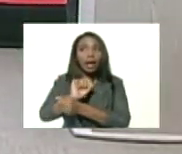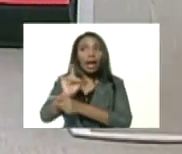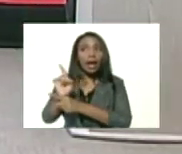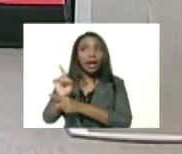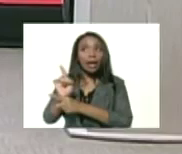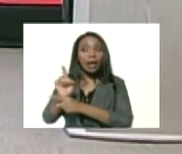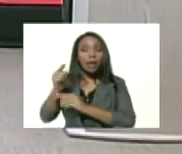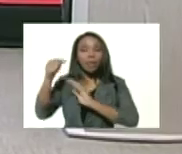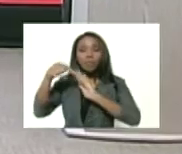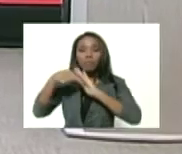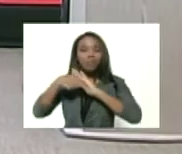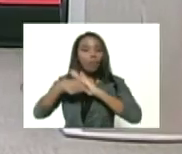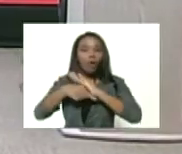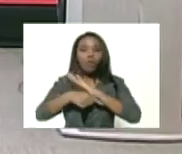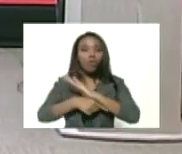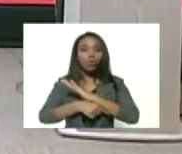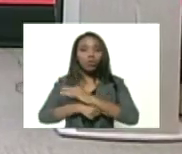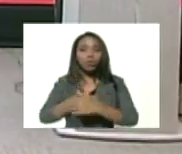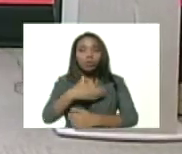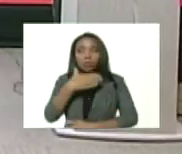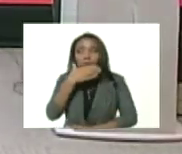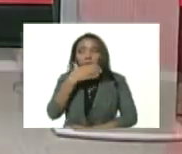más profundo terror.